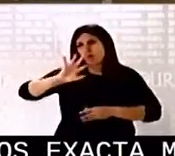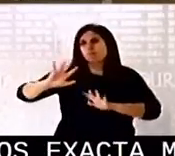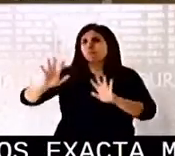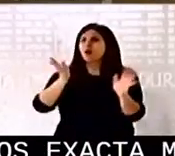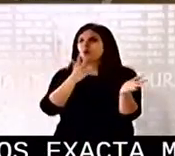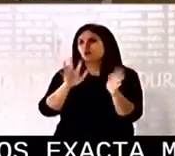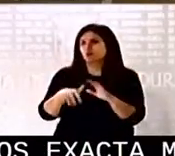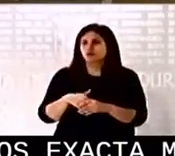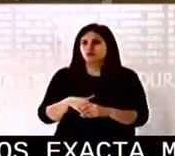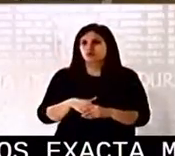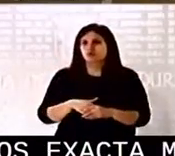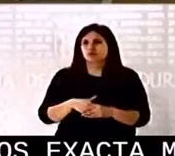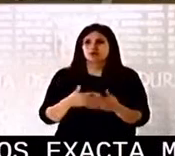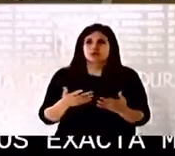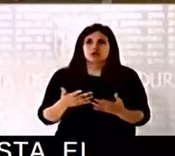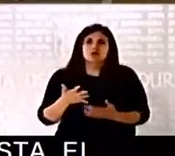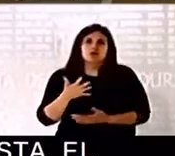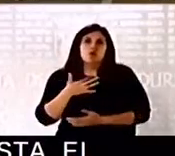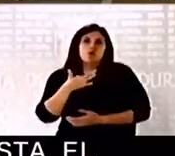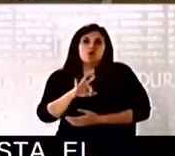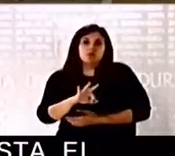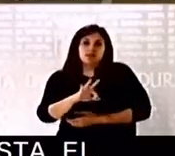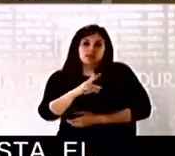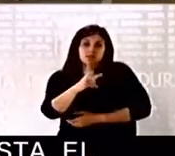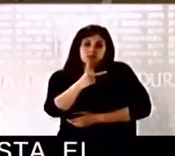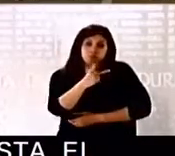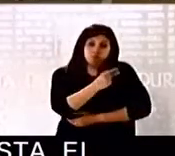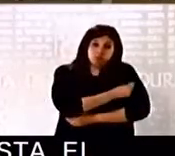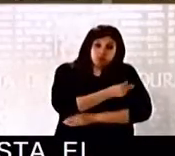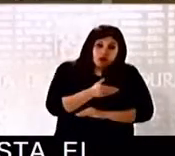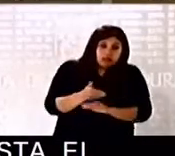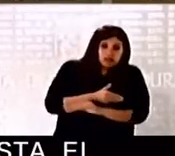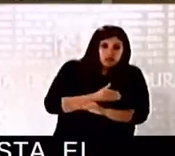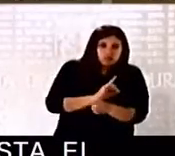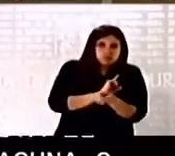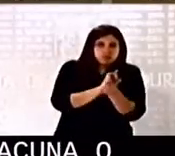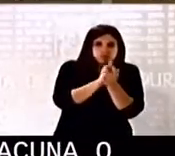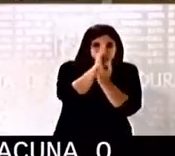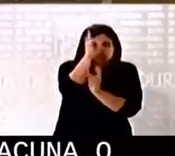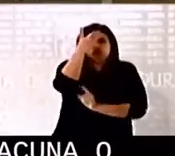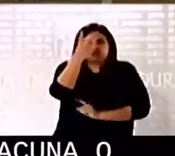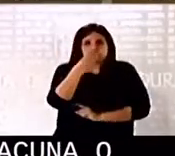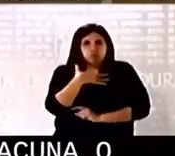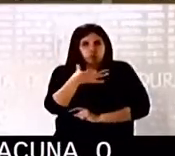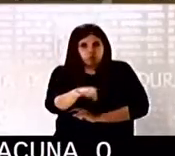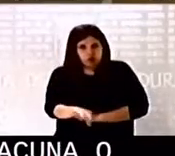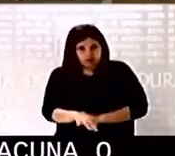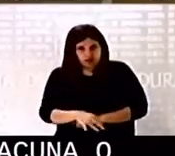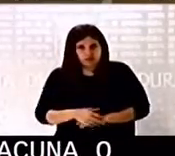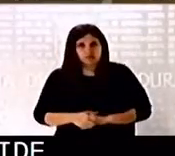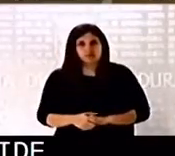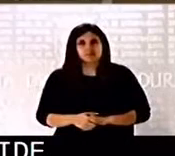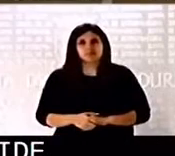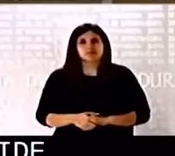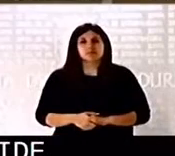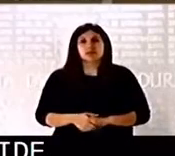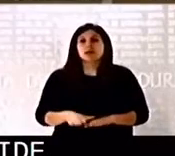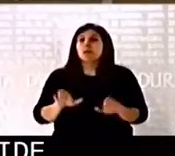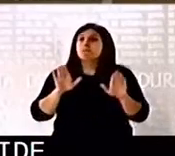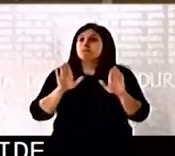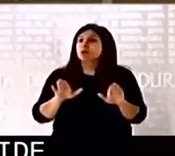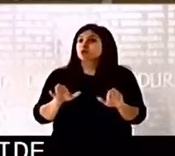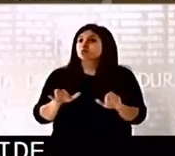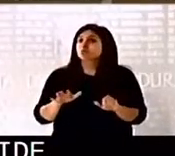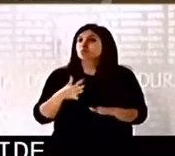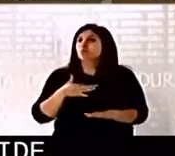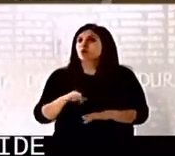Esto se puede cambiar hasta el momento en el que le vayan a poner la vacuna o tenga administrada la vacuna en el deltoide, lógicamente. Pero hasta ese momento es que se